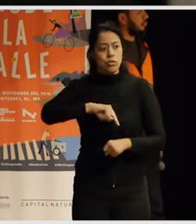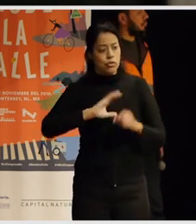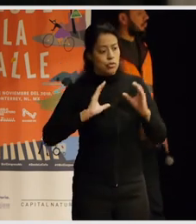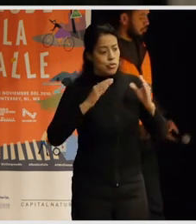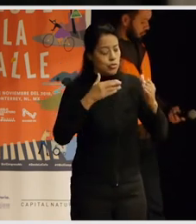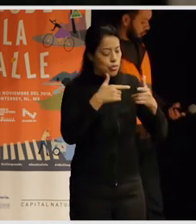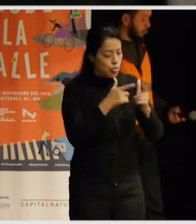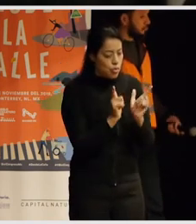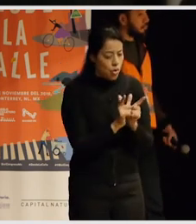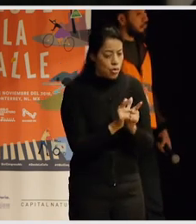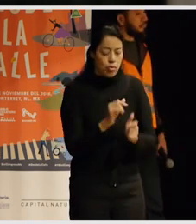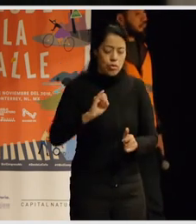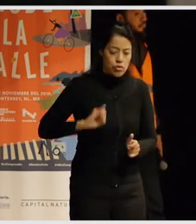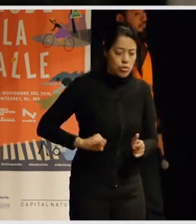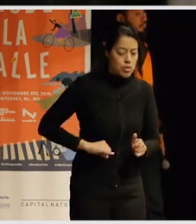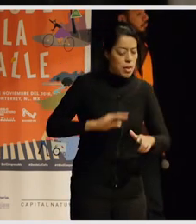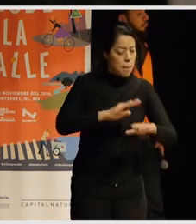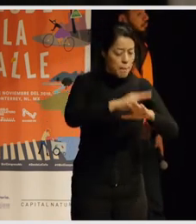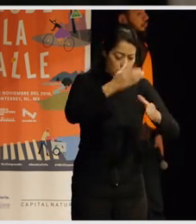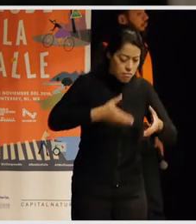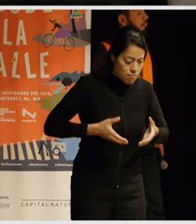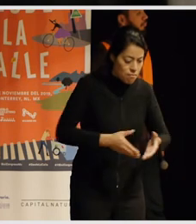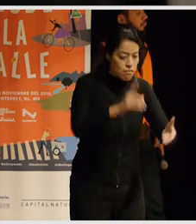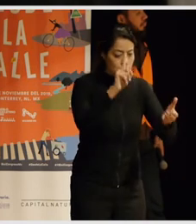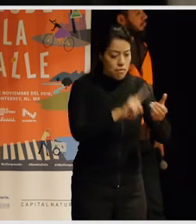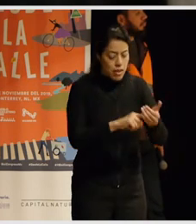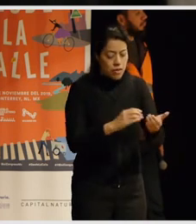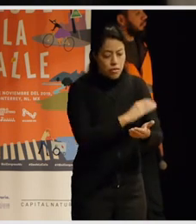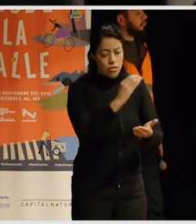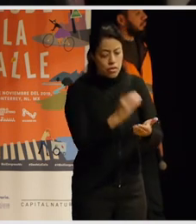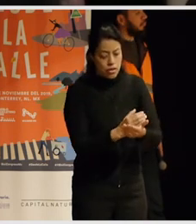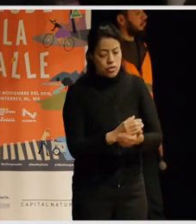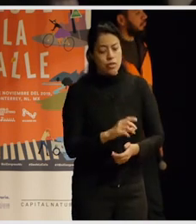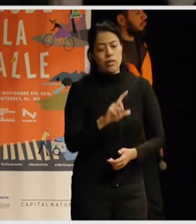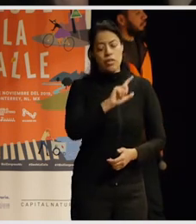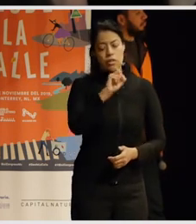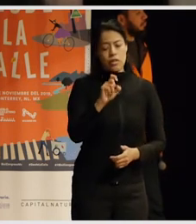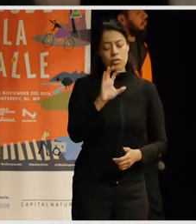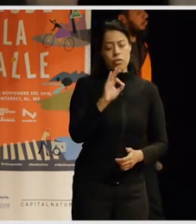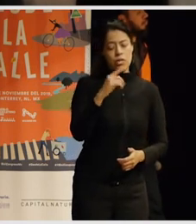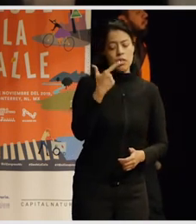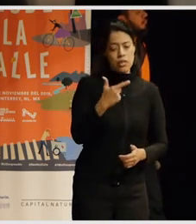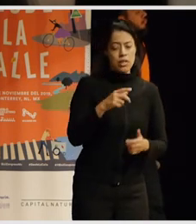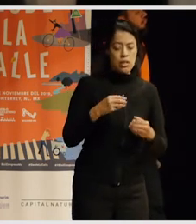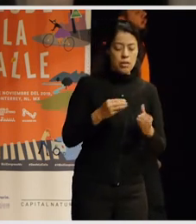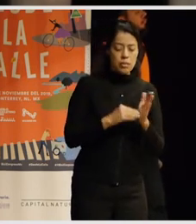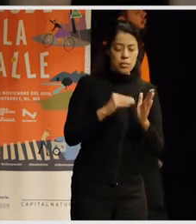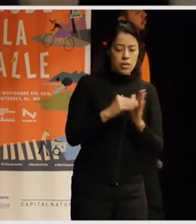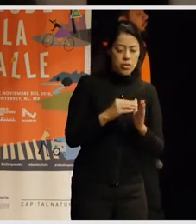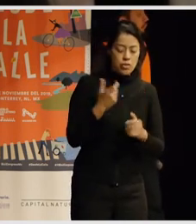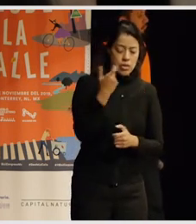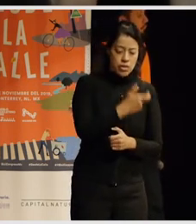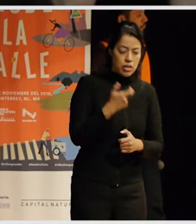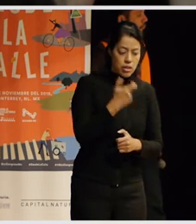interesaría más que se que se desarrollaran las ciclovías dentro la ciudad de hecho hay 47 millones del fondo metropolitano para los primeros kilómetros que van a estar